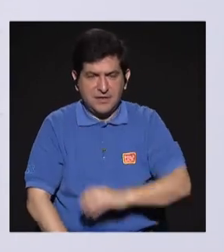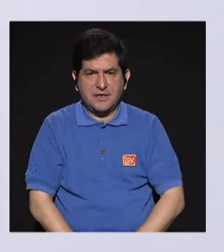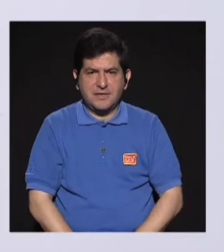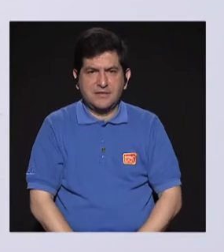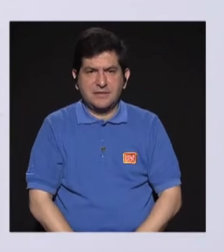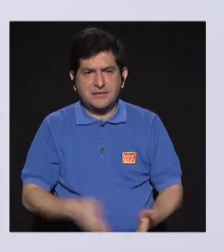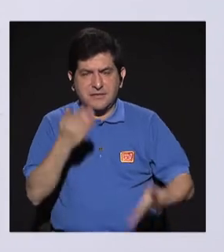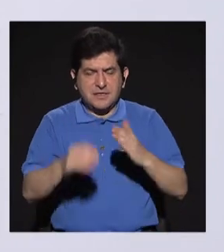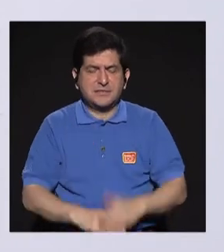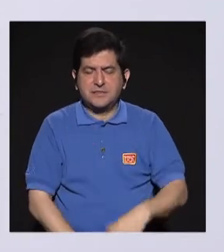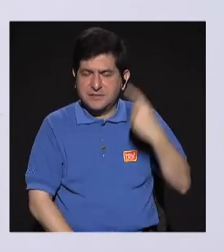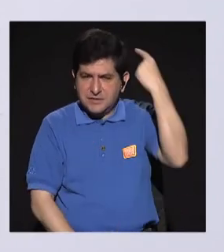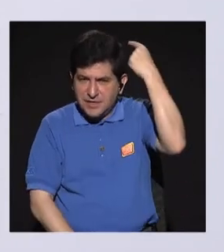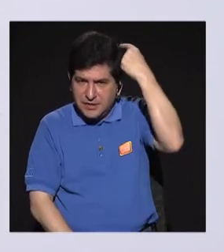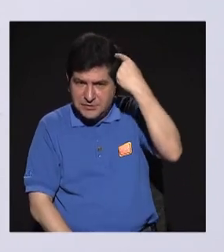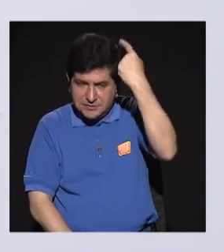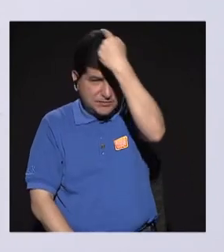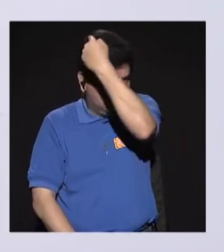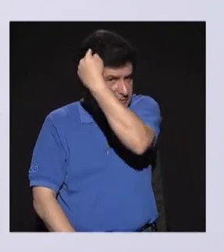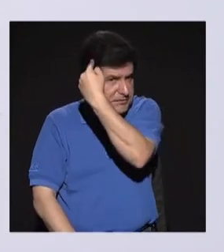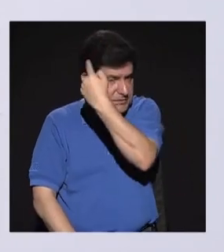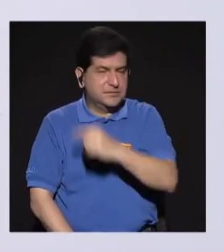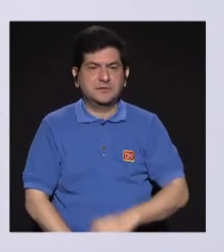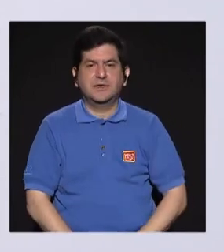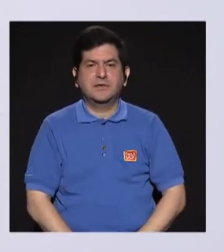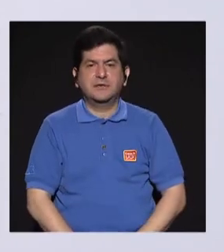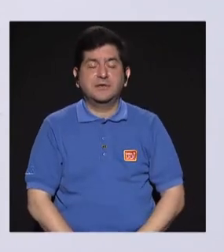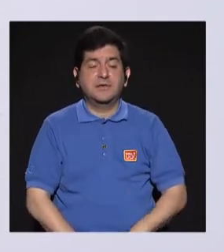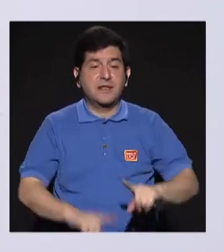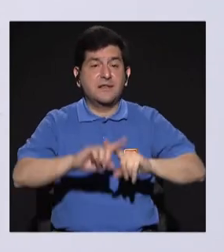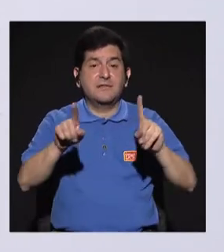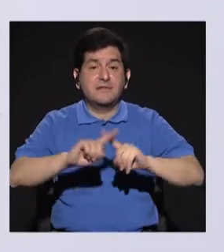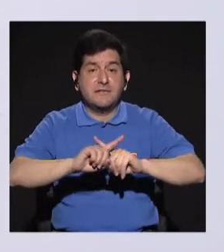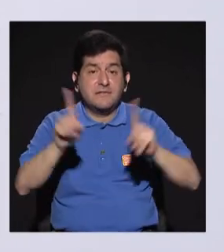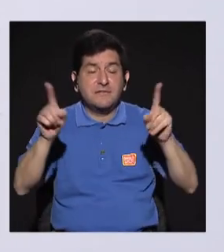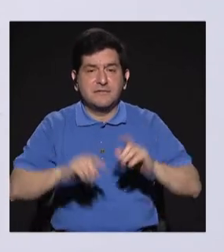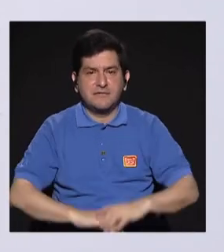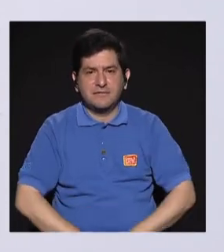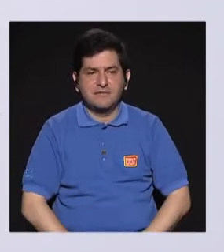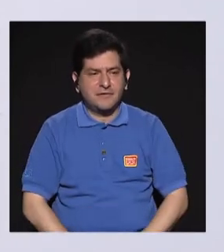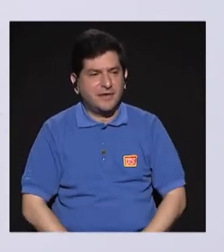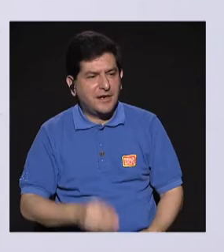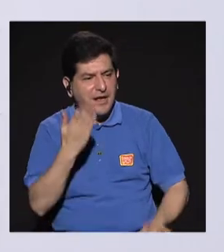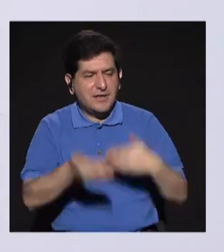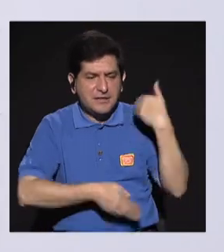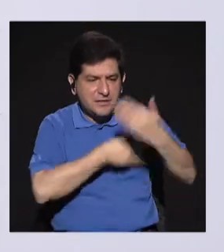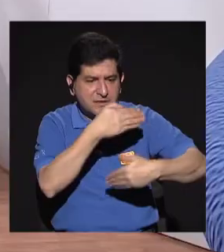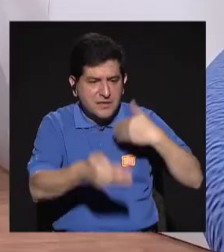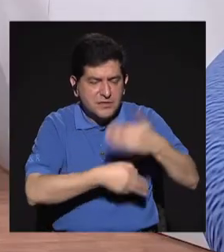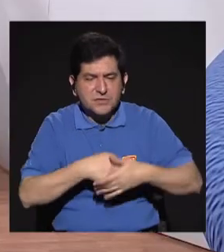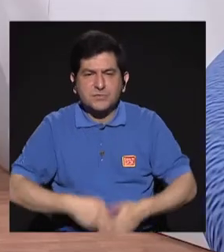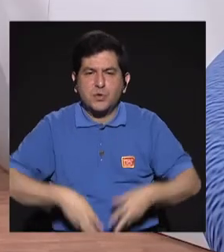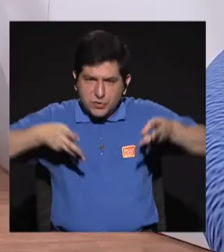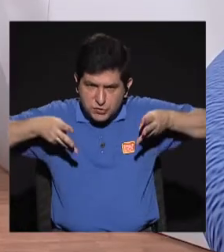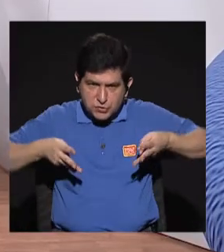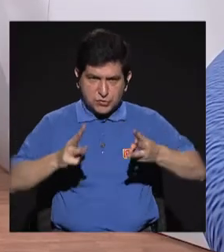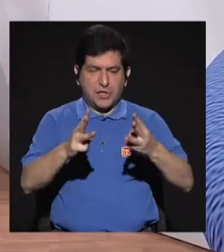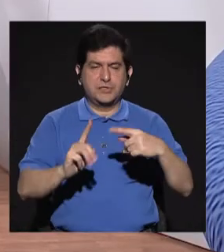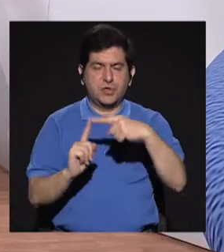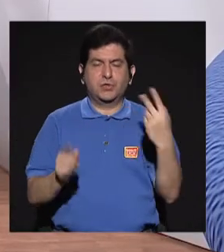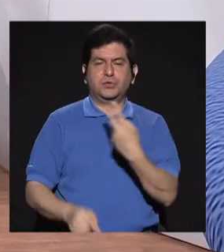características como suturas craneales etcétera entonces hay una serie de procesos